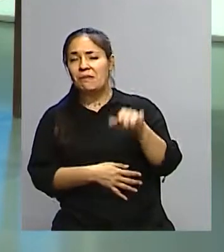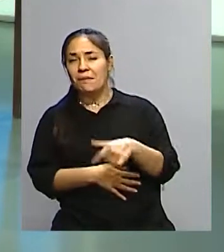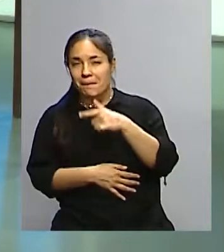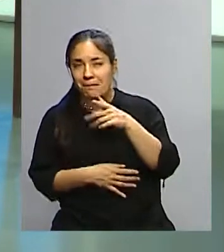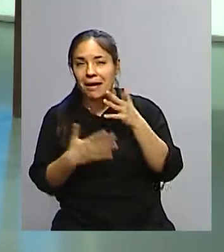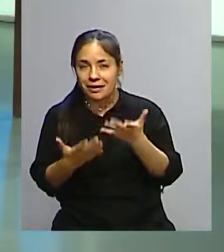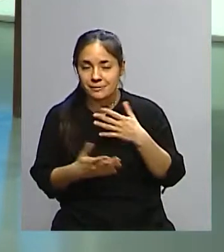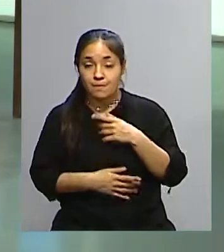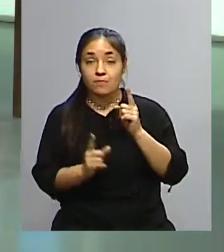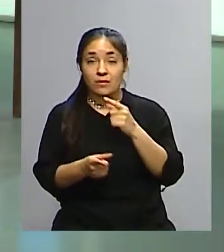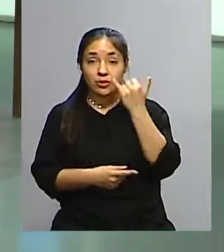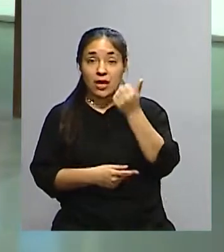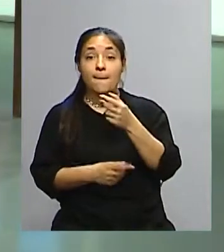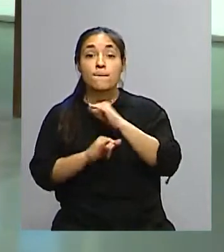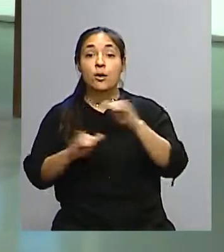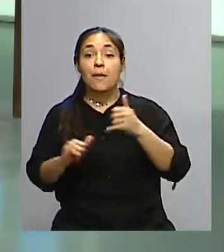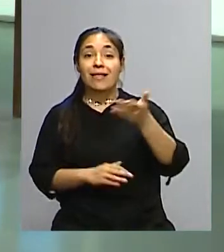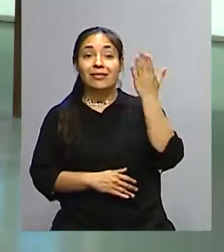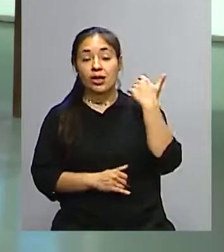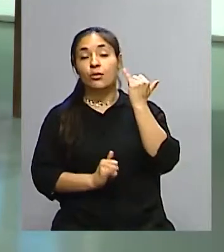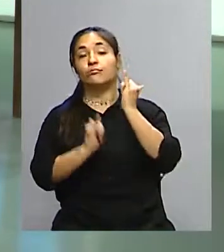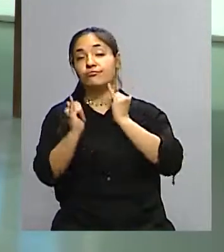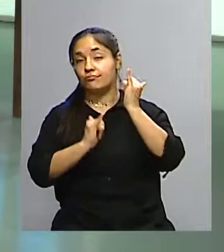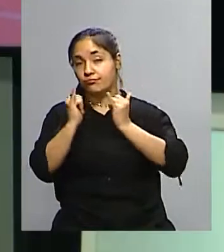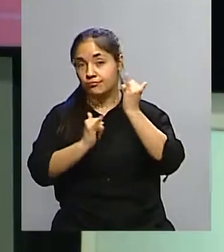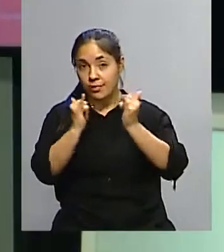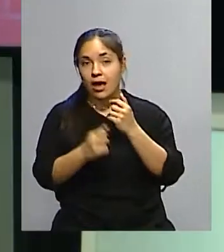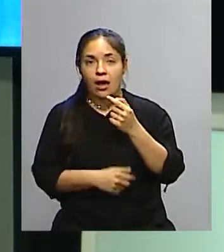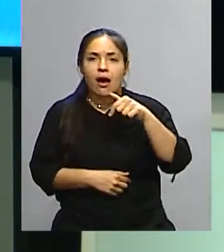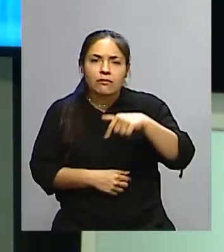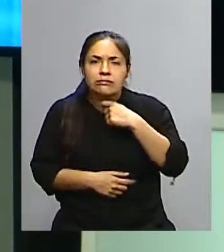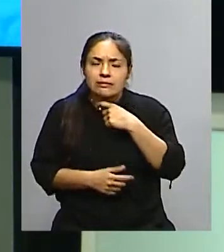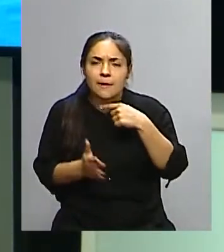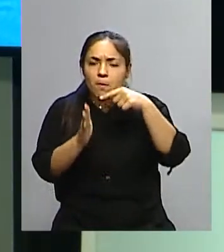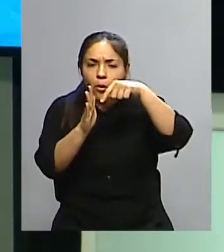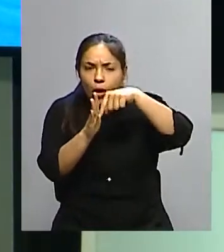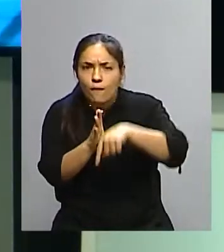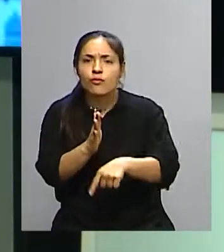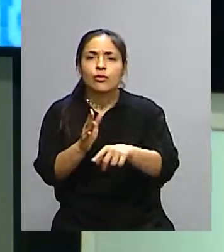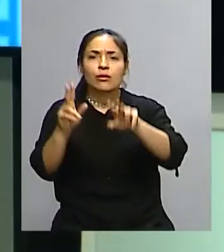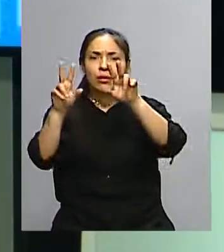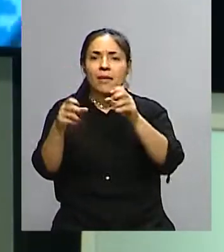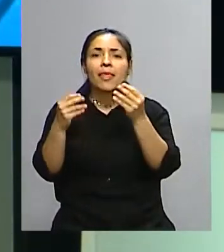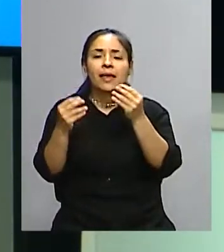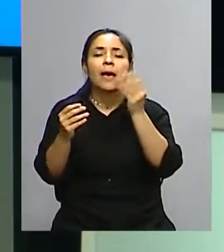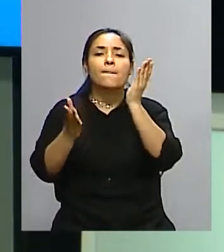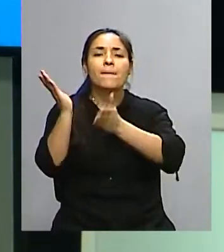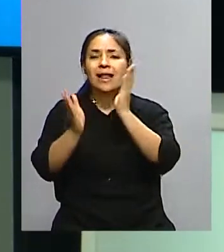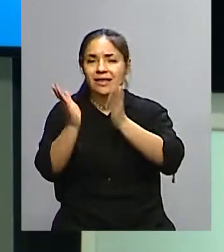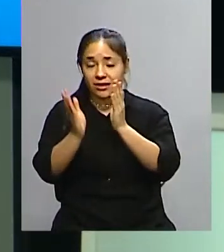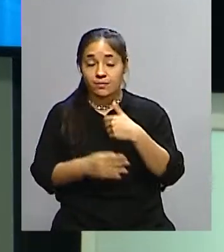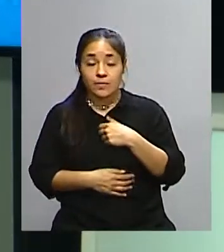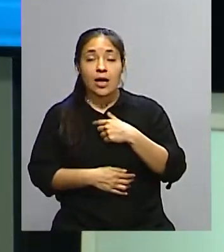esbozado en el programa anterior, ¿no? Sí. Pero queríamos profundizar sobre todo en el tema del maltrato, porque lo estuvimos hablando un poquitito, pero